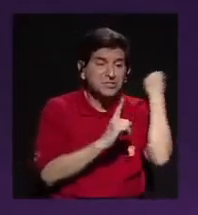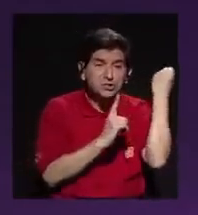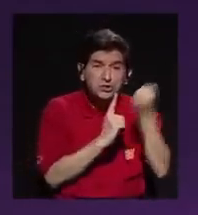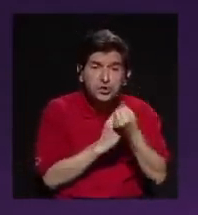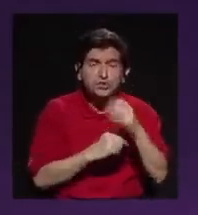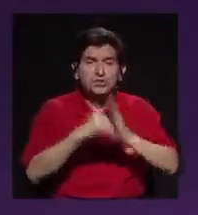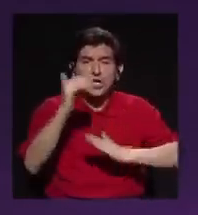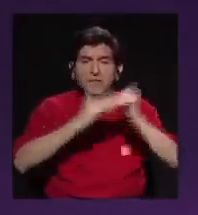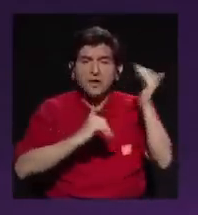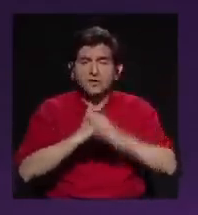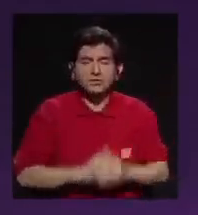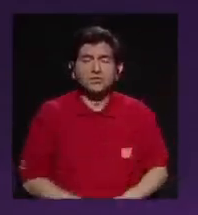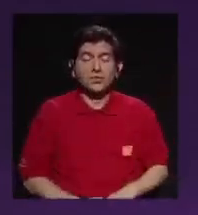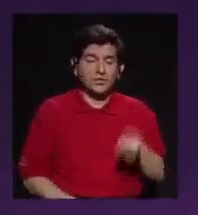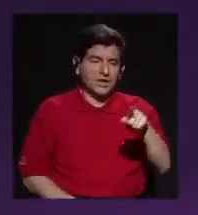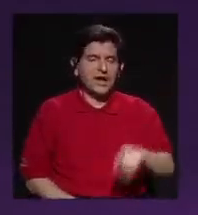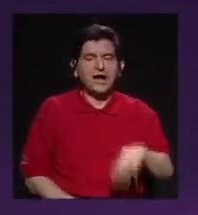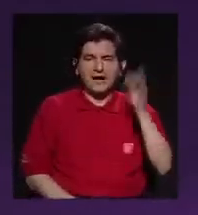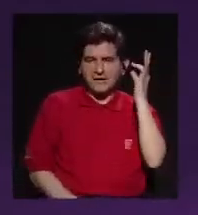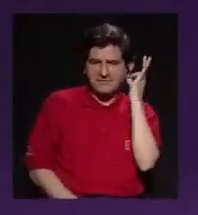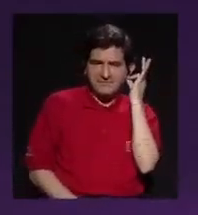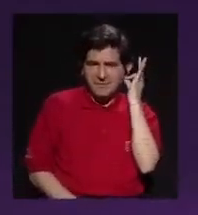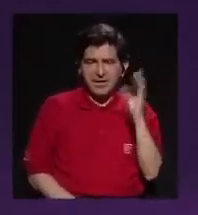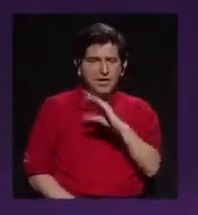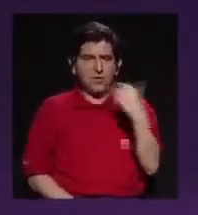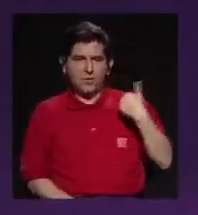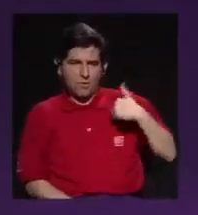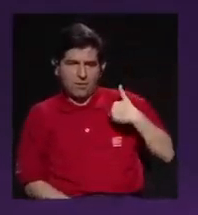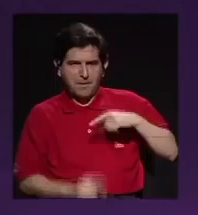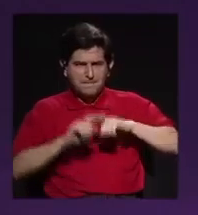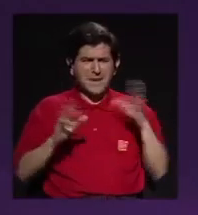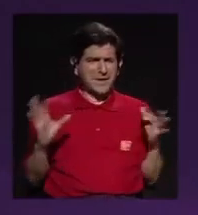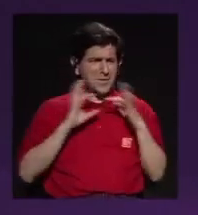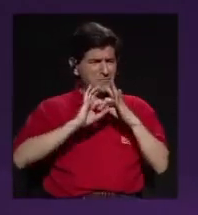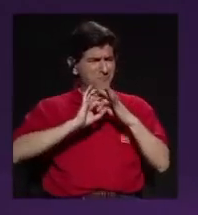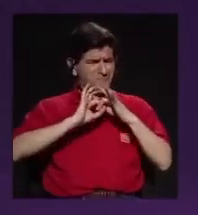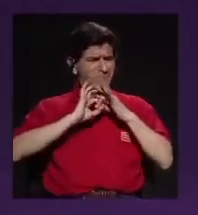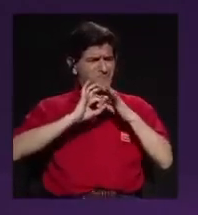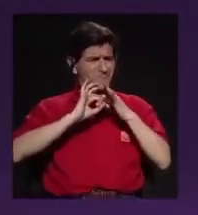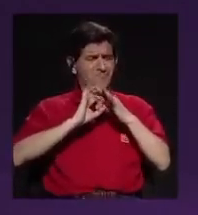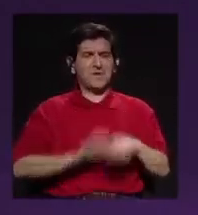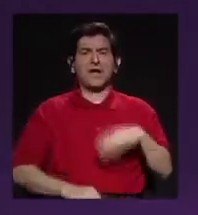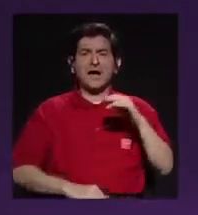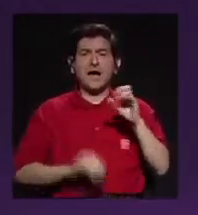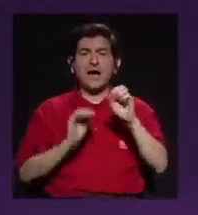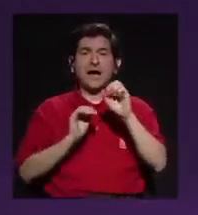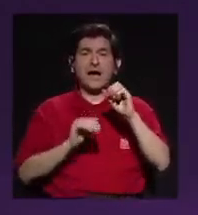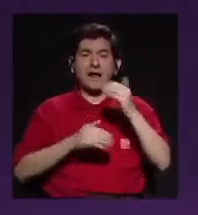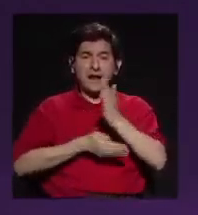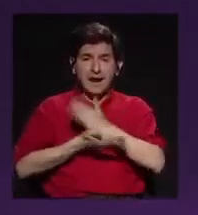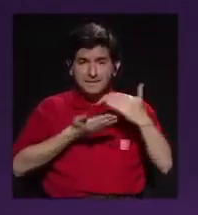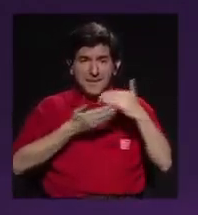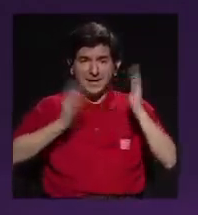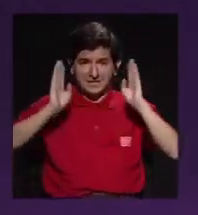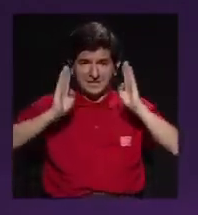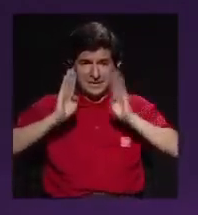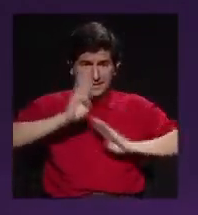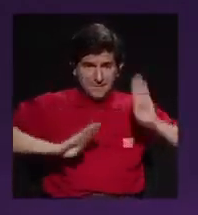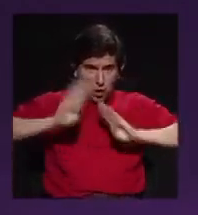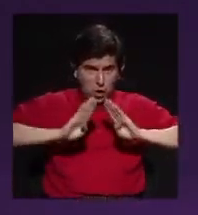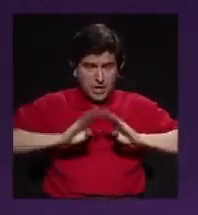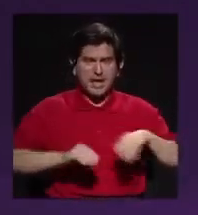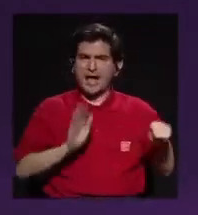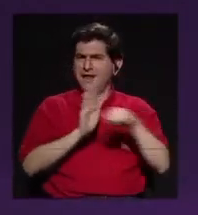nos construye en femeninos y masculinos, pero eso está íntimamente ligado también a la constitución biológica. Es decir, nadie